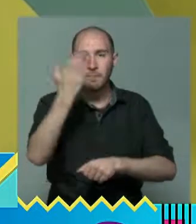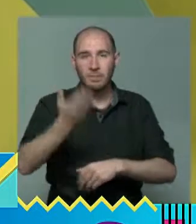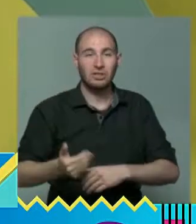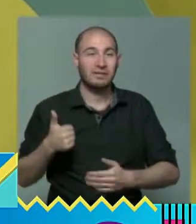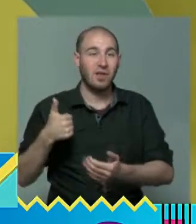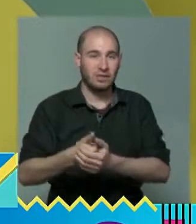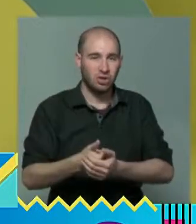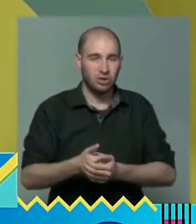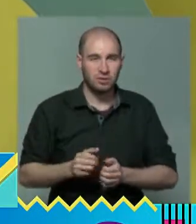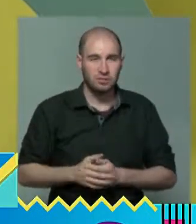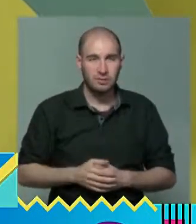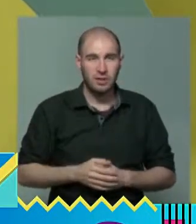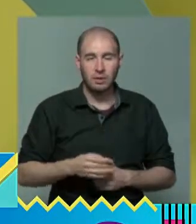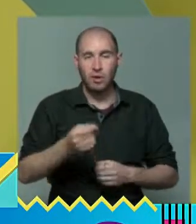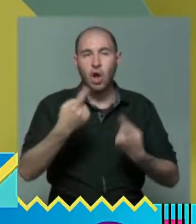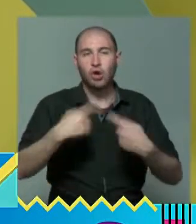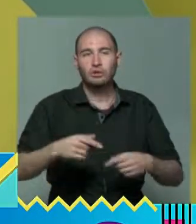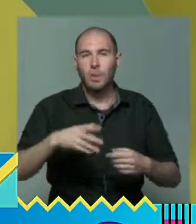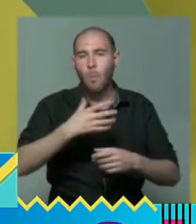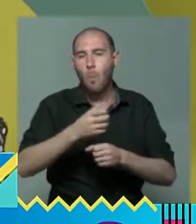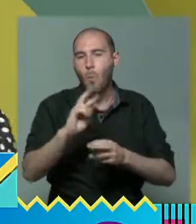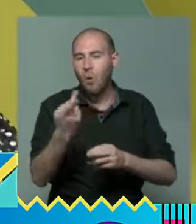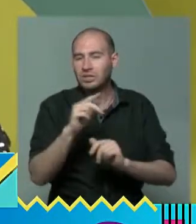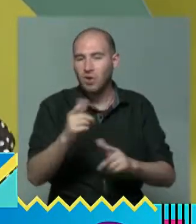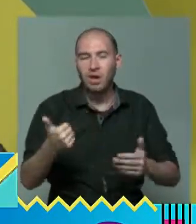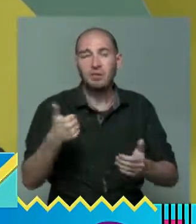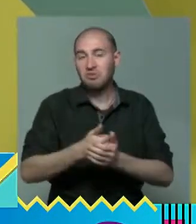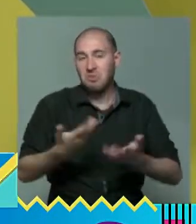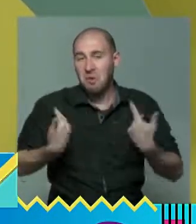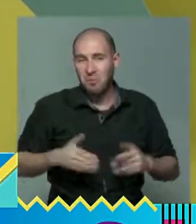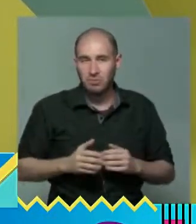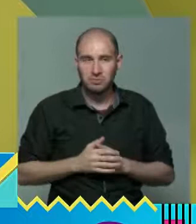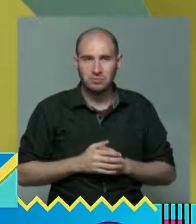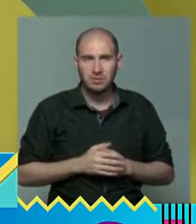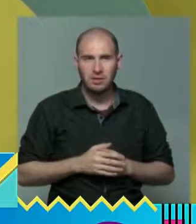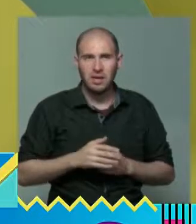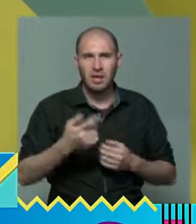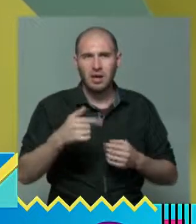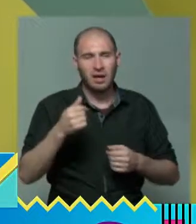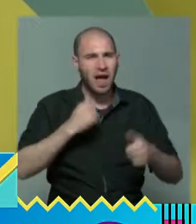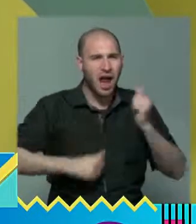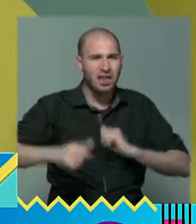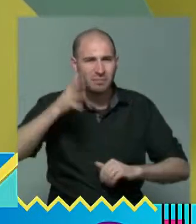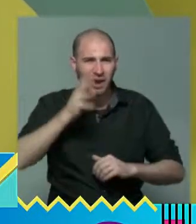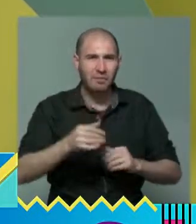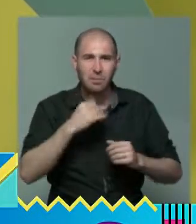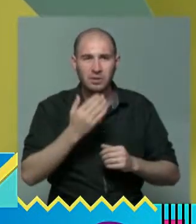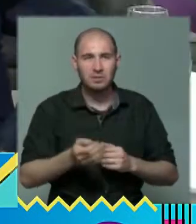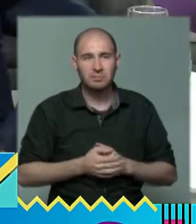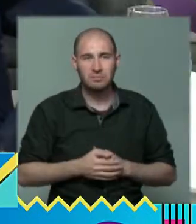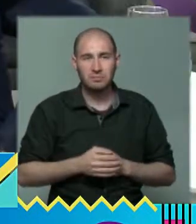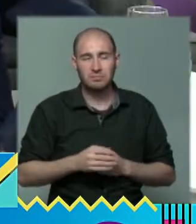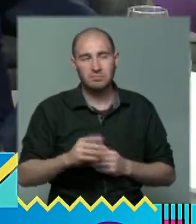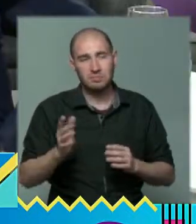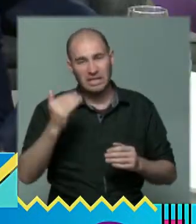sexual, que no haya un resultado de muerte, o una agresión sexual común, aún gravemente ultrajante, 15. Recibe,